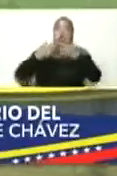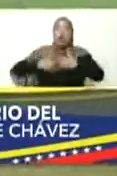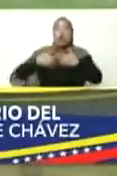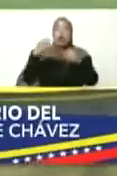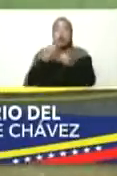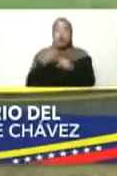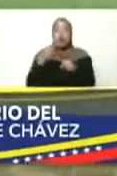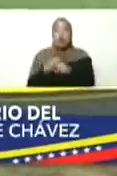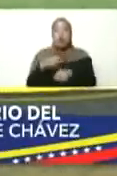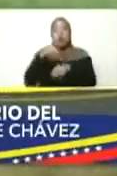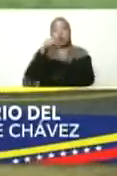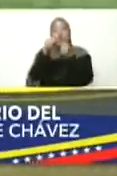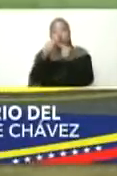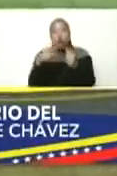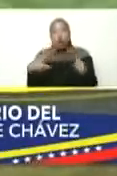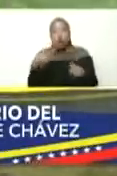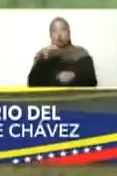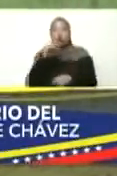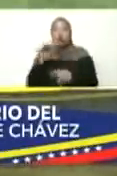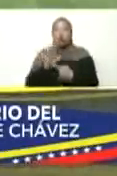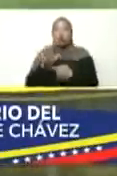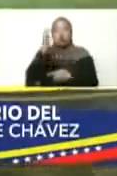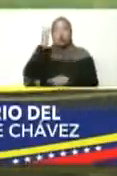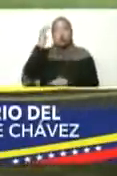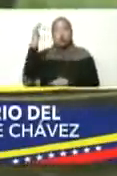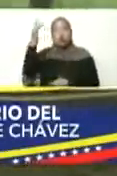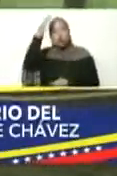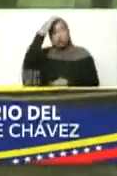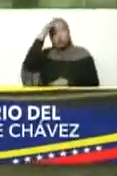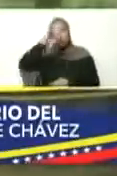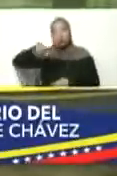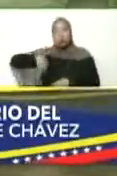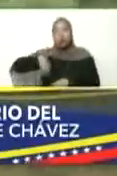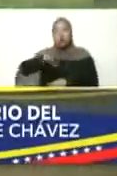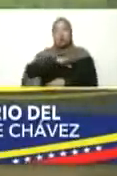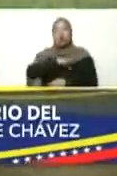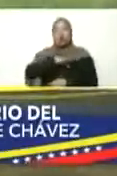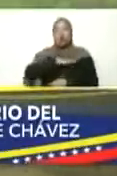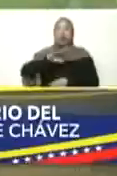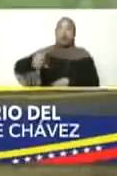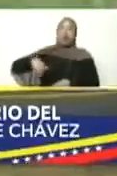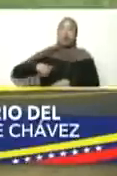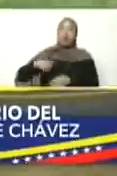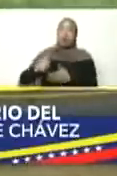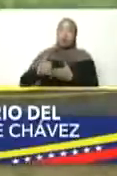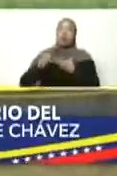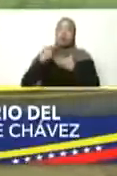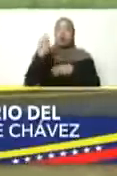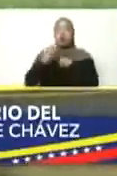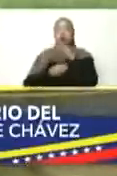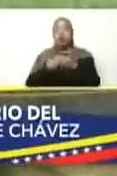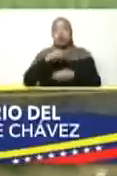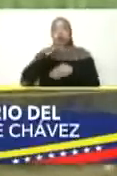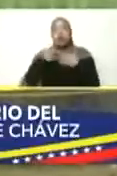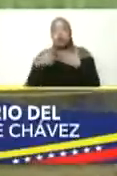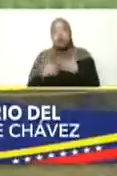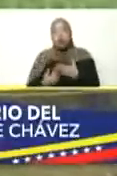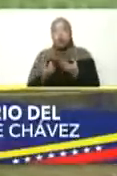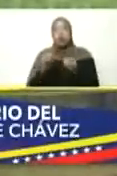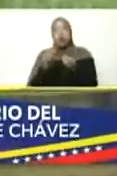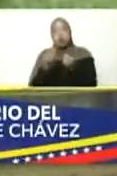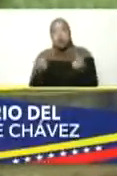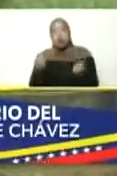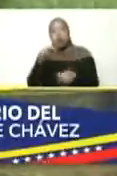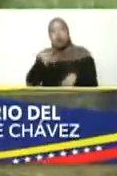de harina y soñamos, con, presidente, con construir nuestro propio silo para nosotros garantizar, almacenar todo nuestro maíz